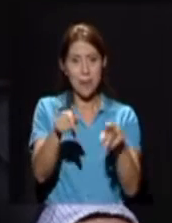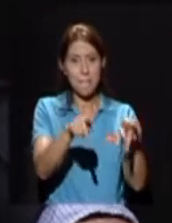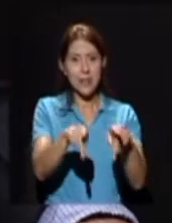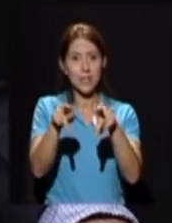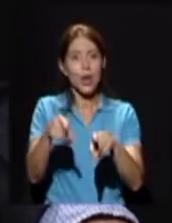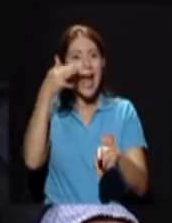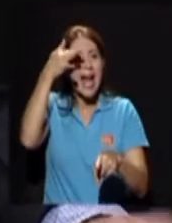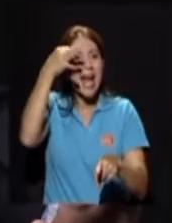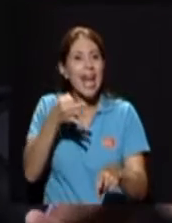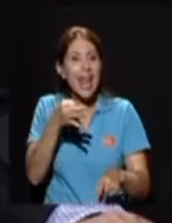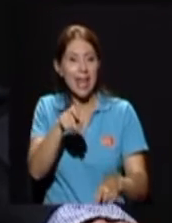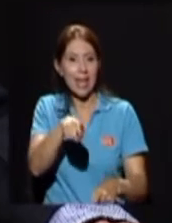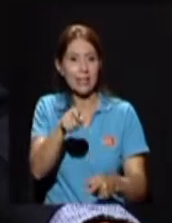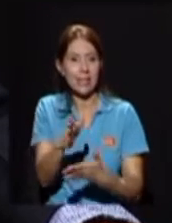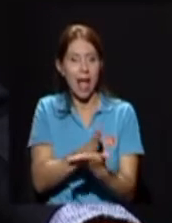que necesita, ¿verdad? Porque